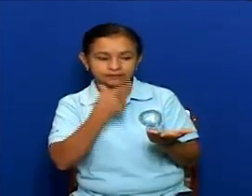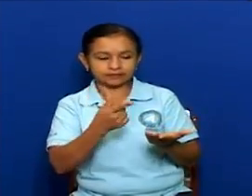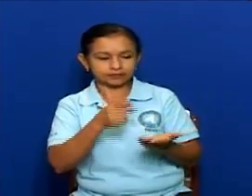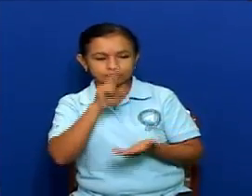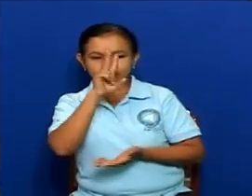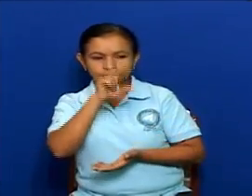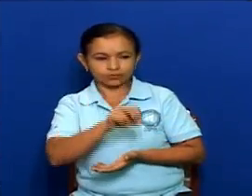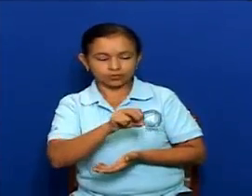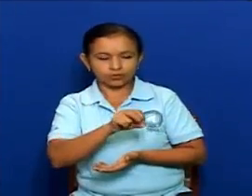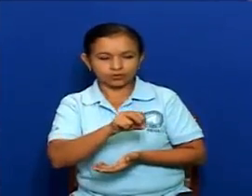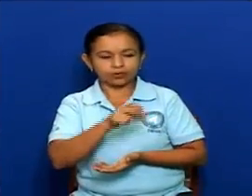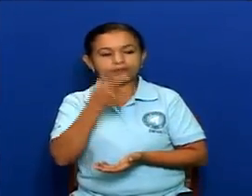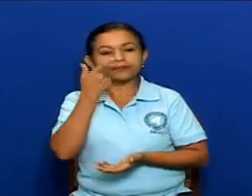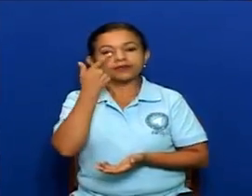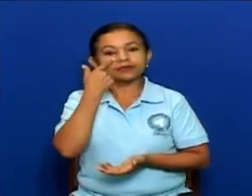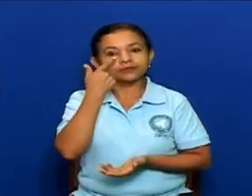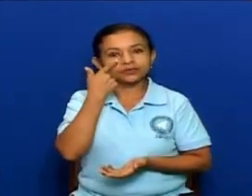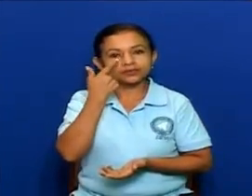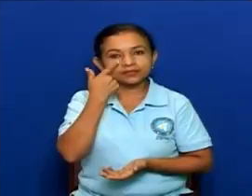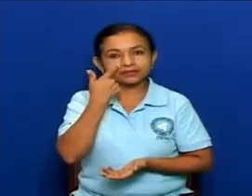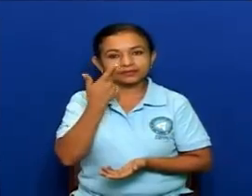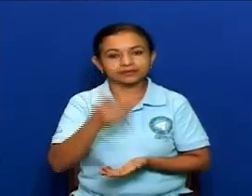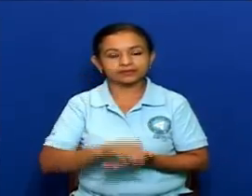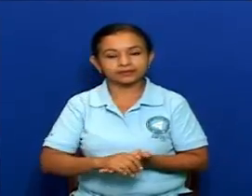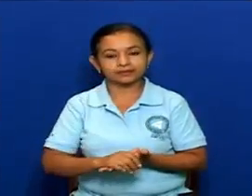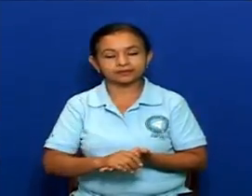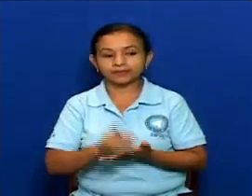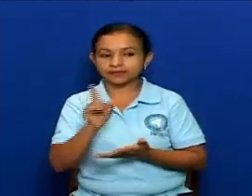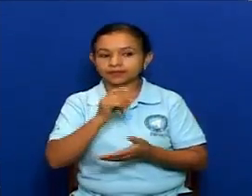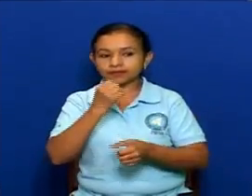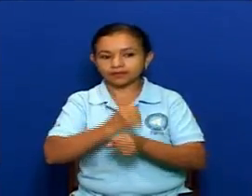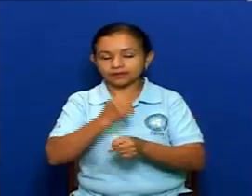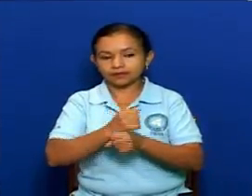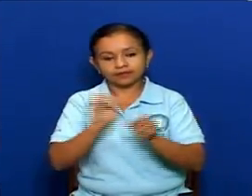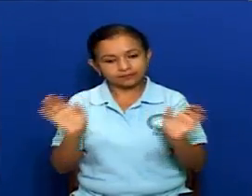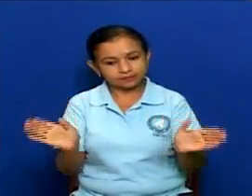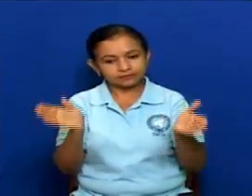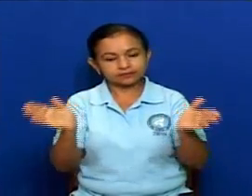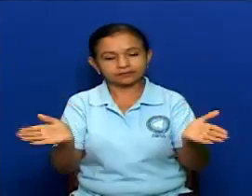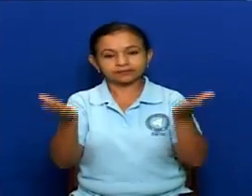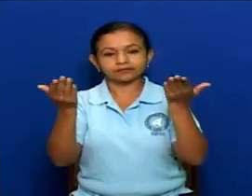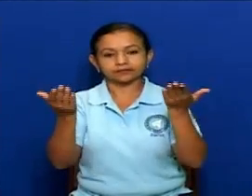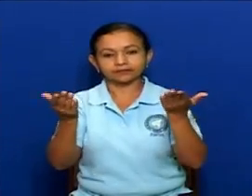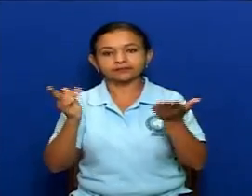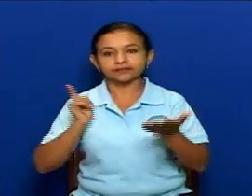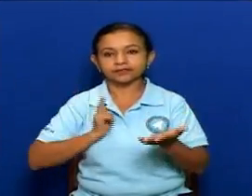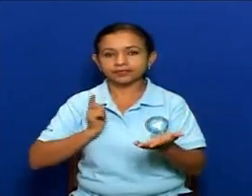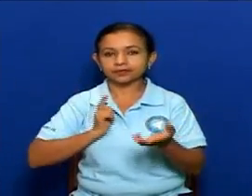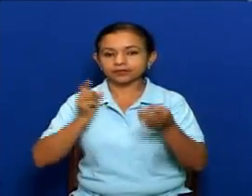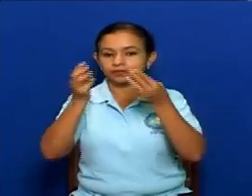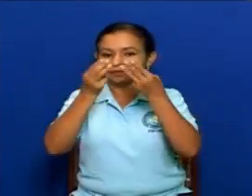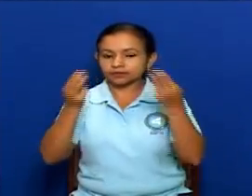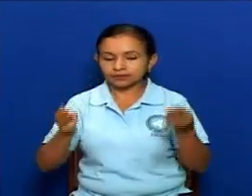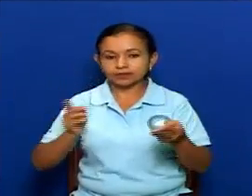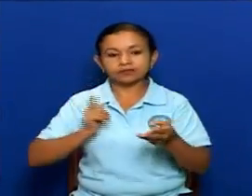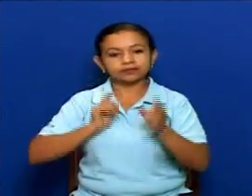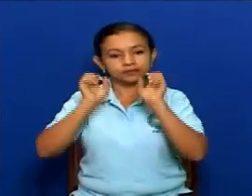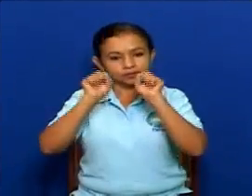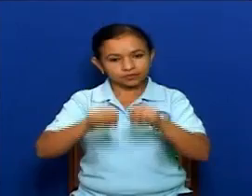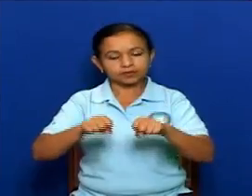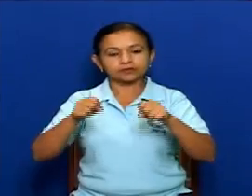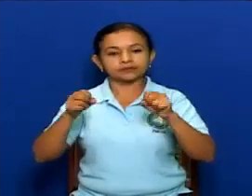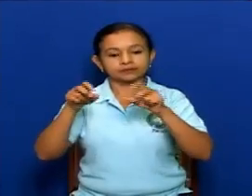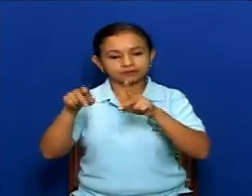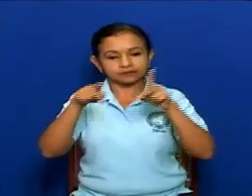no. Vamos a revisar, y hay que animar a los trabajadores a seguir adelante, porque sí tenemos los instrumentos, tenemos las capacidades